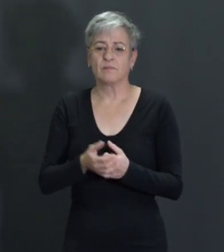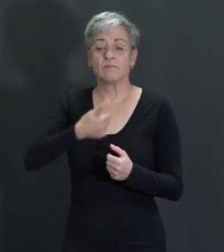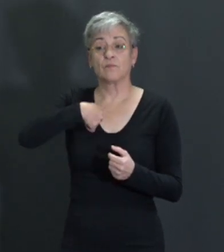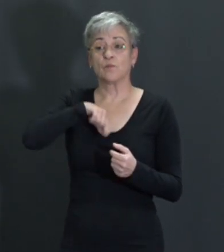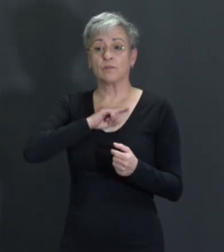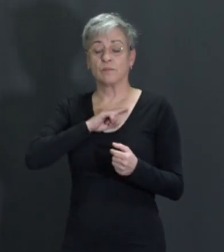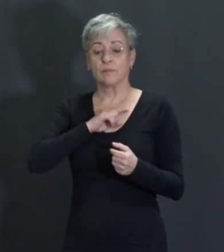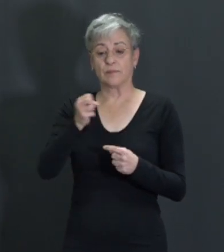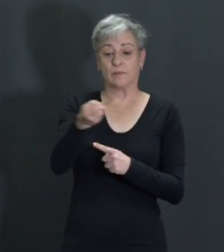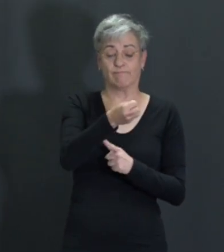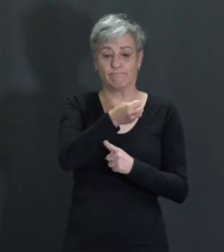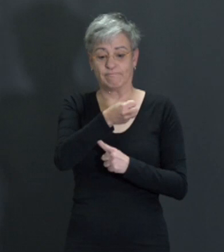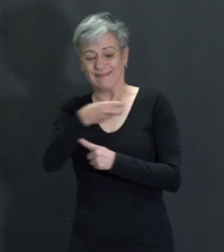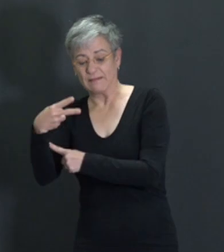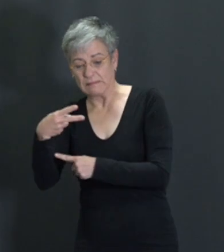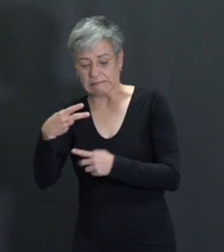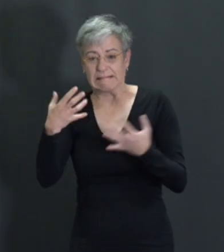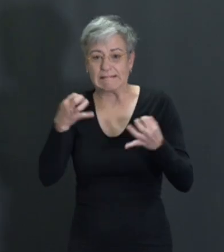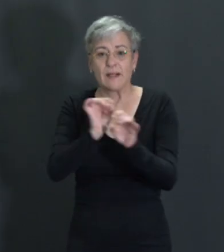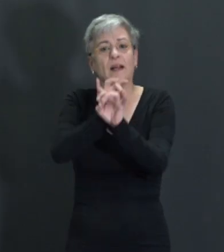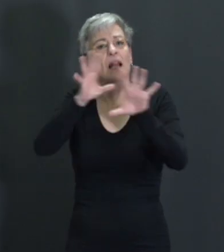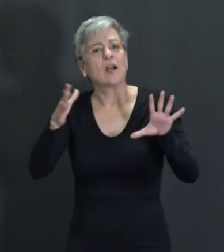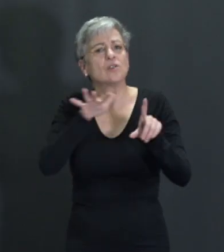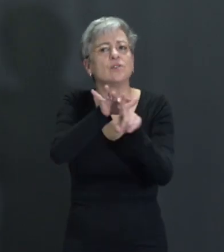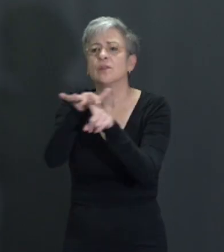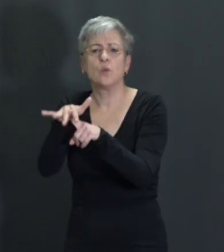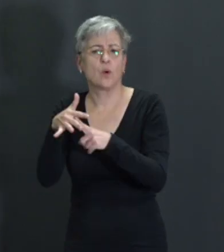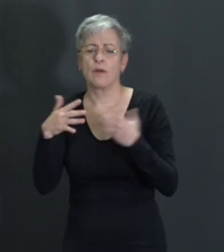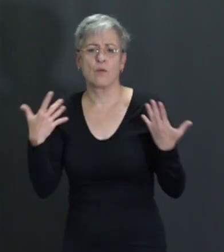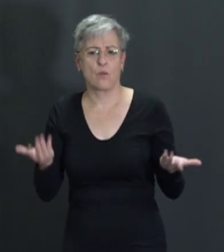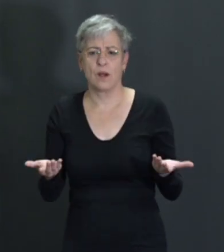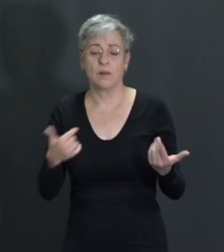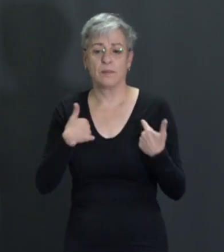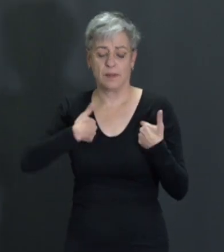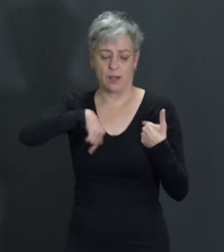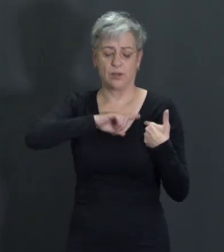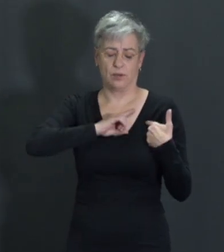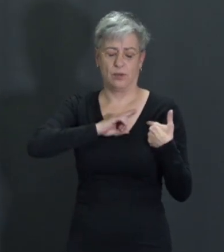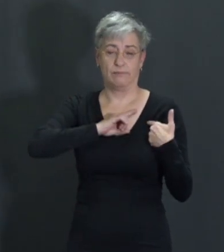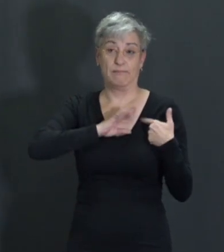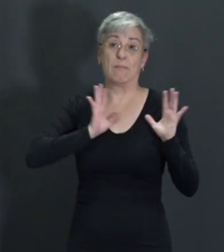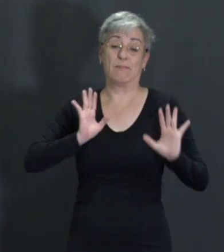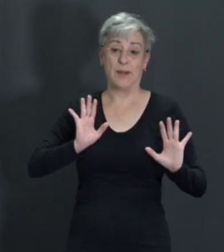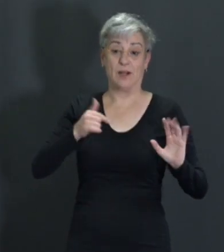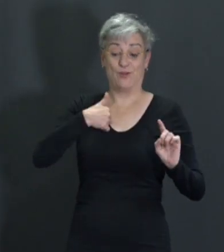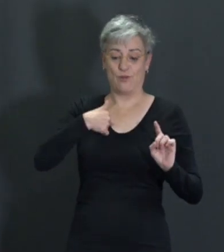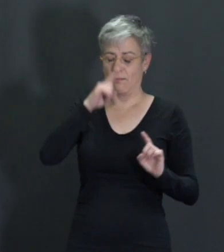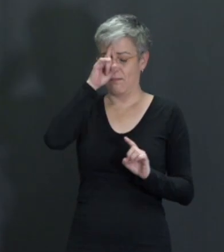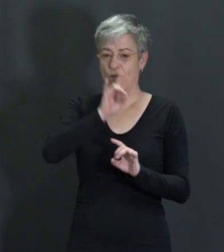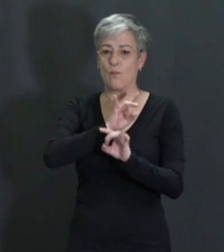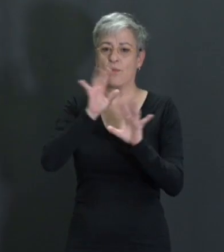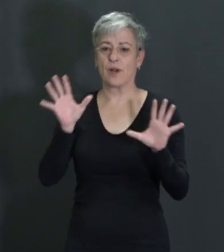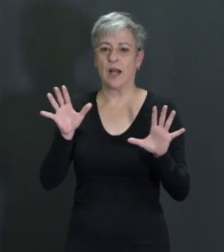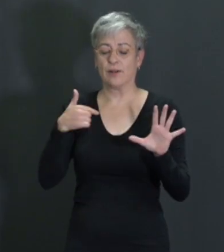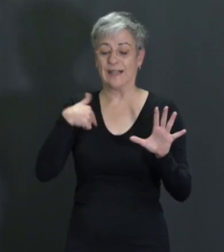un diagnóstico completamente claro, pero sí, desde luego yo tengo muy claro el que